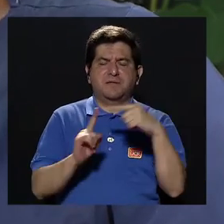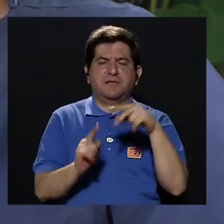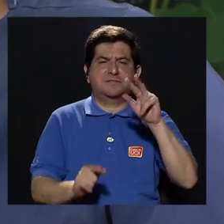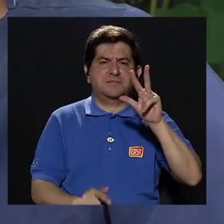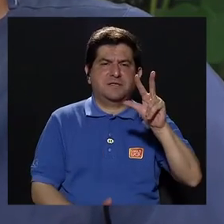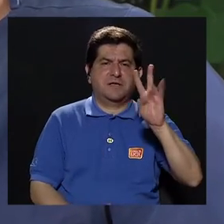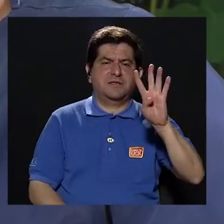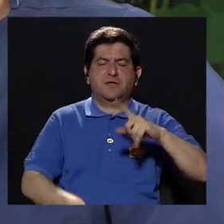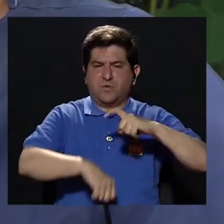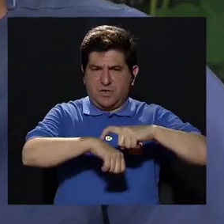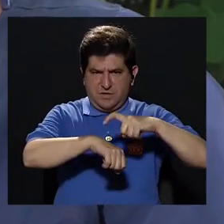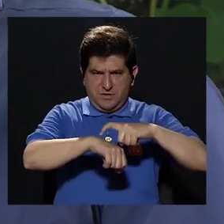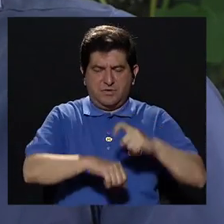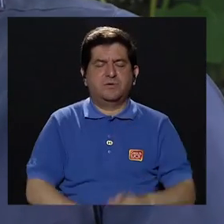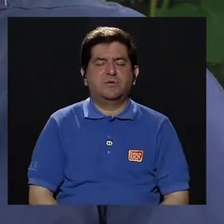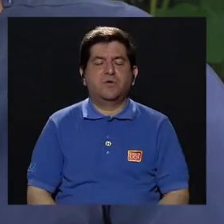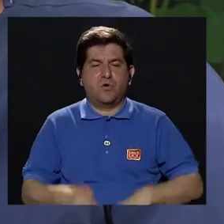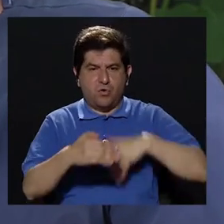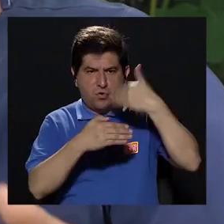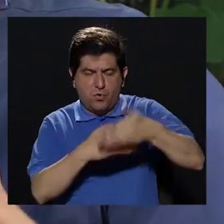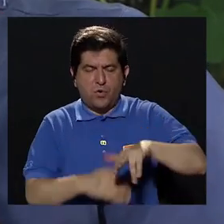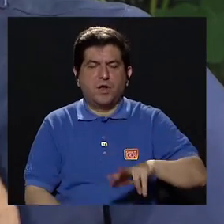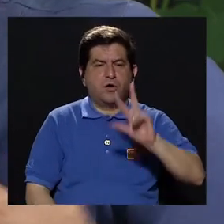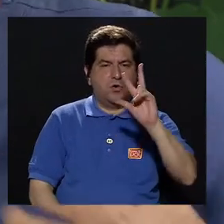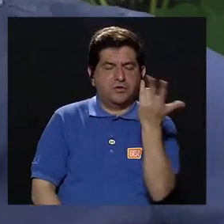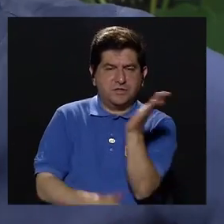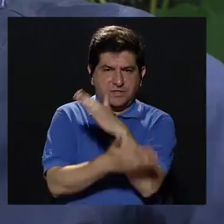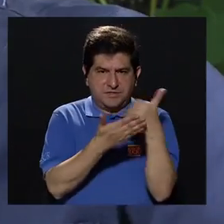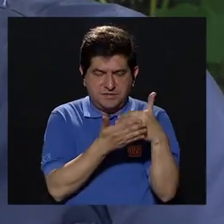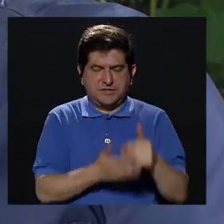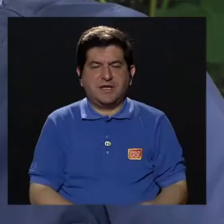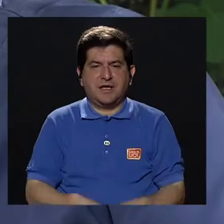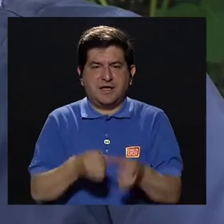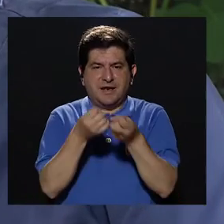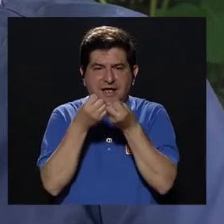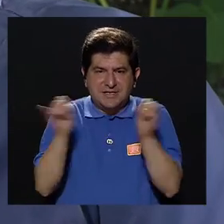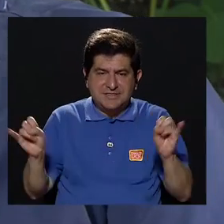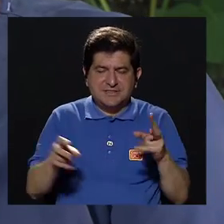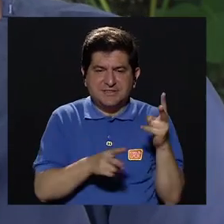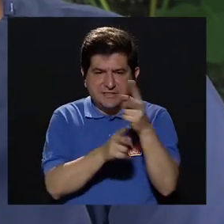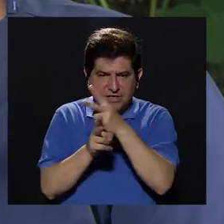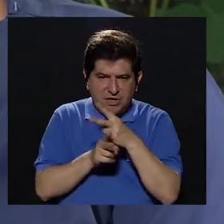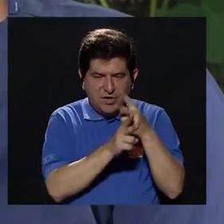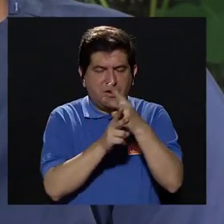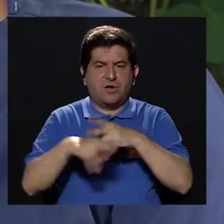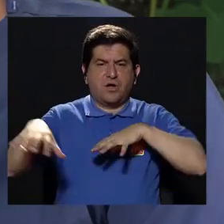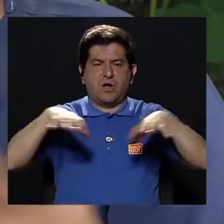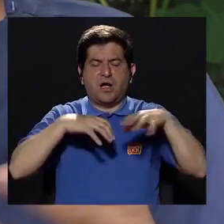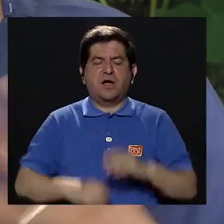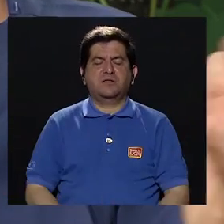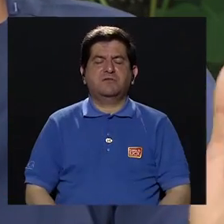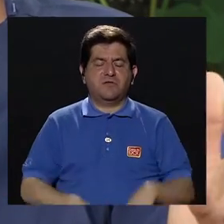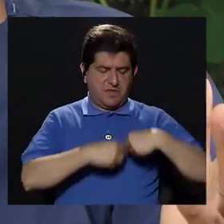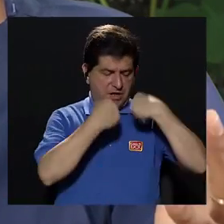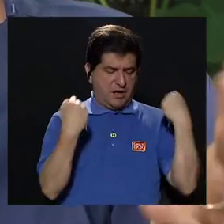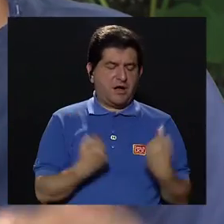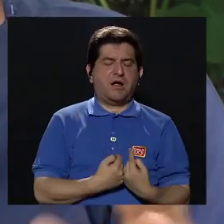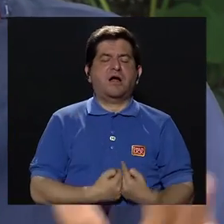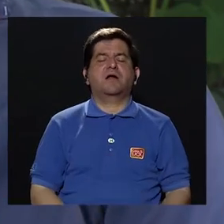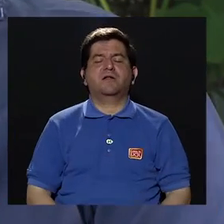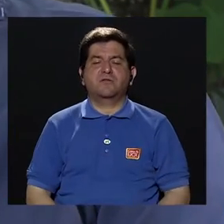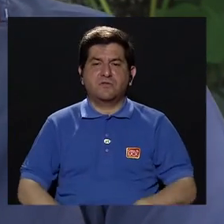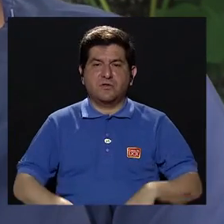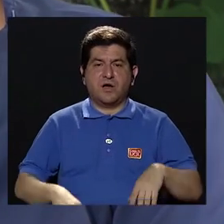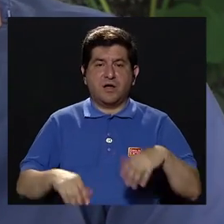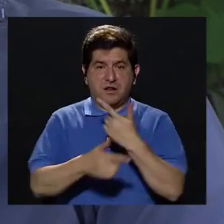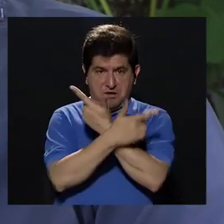34 sesiones para pasar a una fase 3, que es ya sin monitoreo, con un evento, una actividad cardiovascular libre